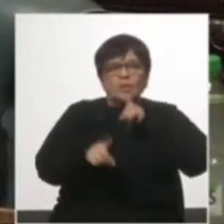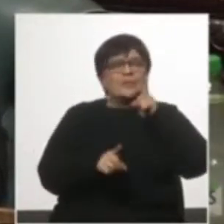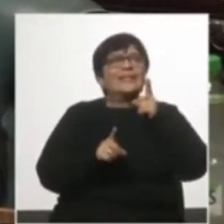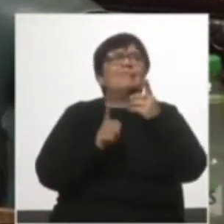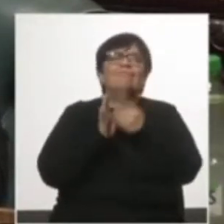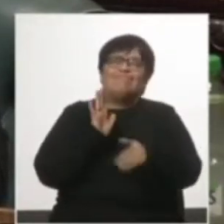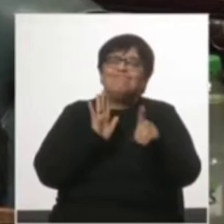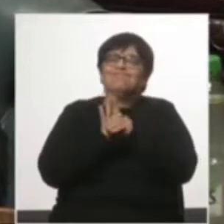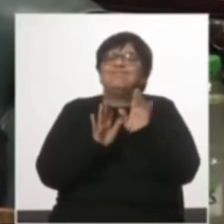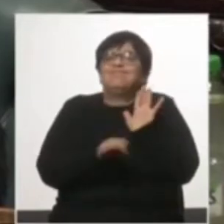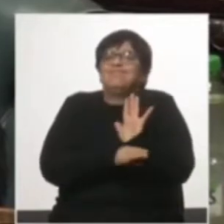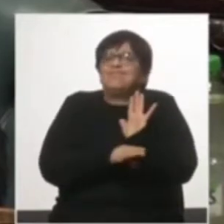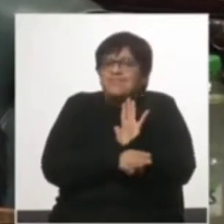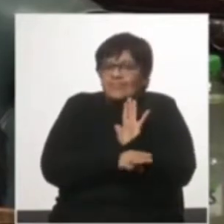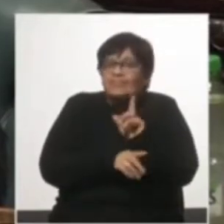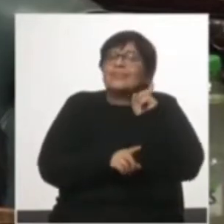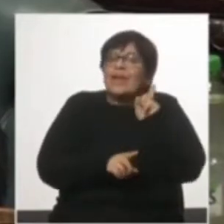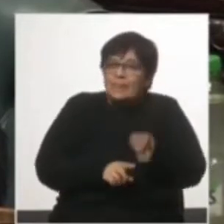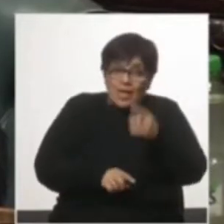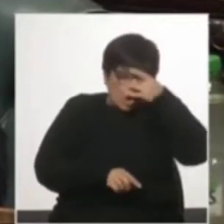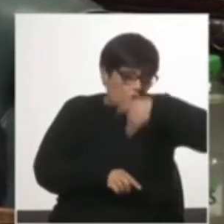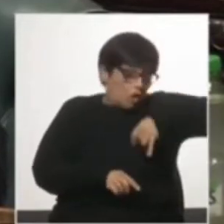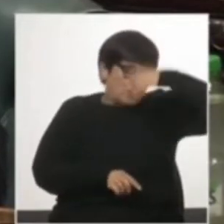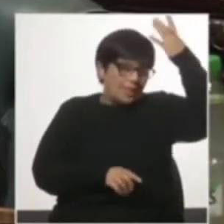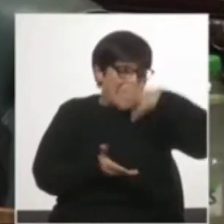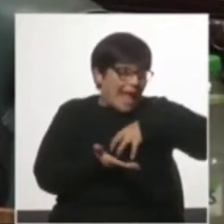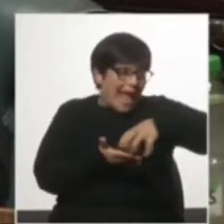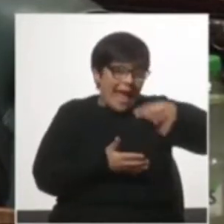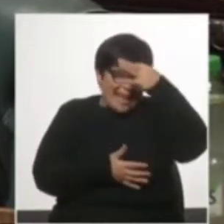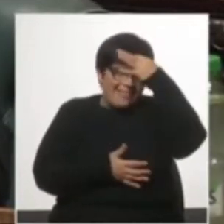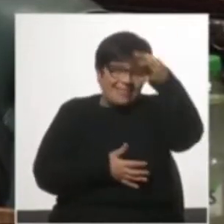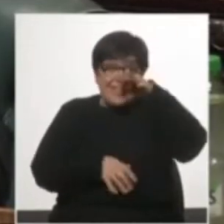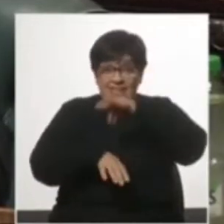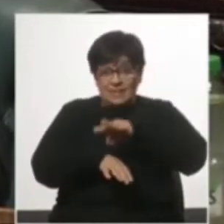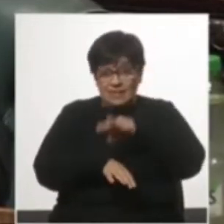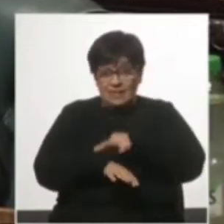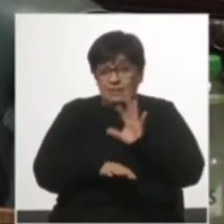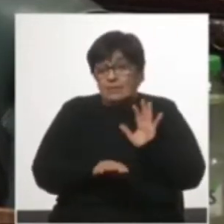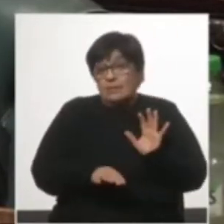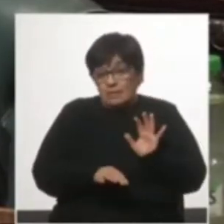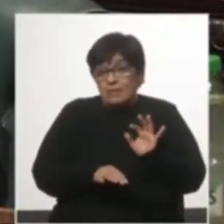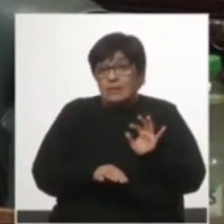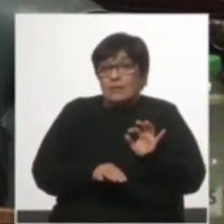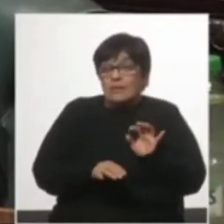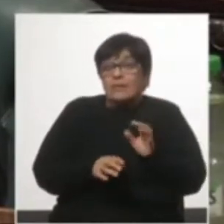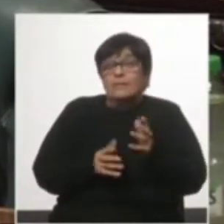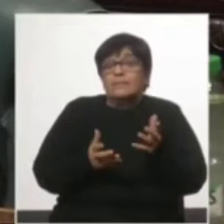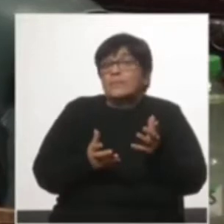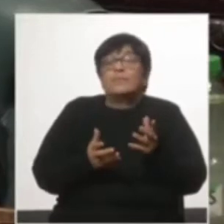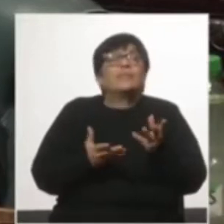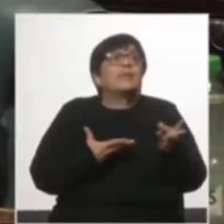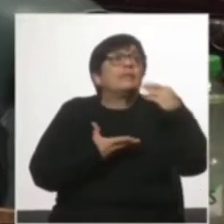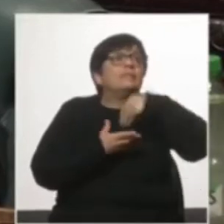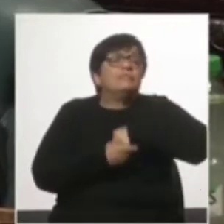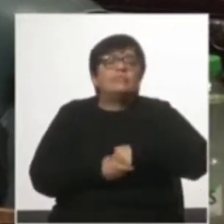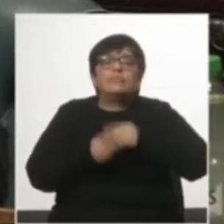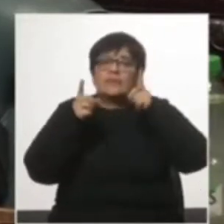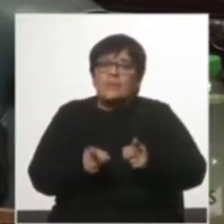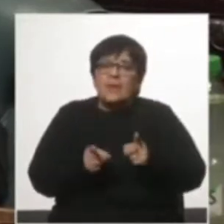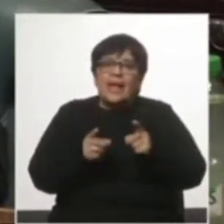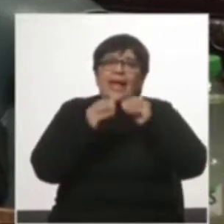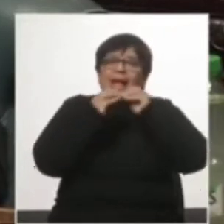definiciones y conceptos en el terreno técnico que implican además mediciones